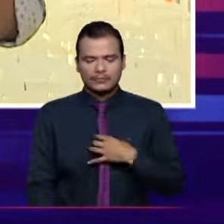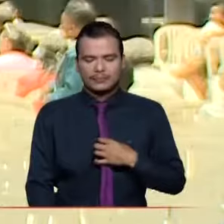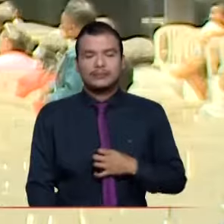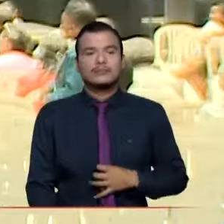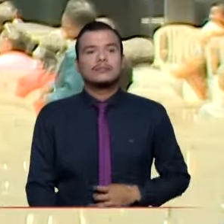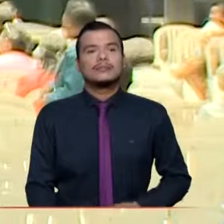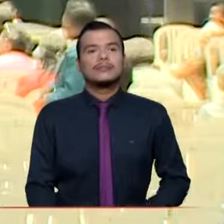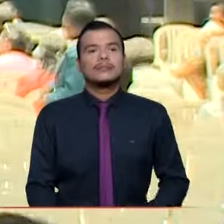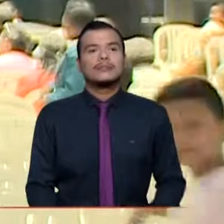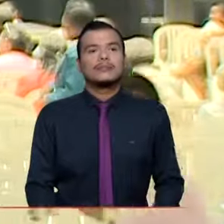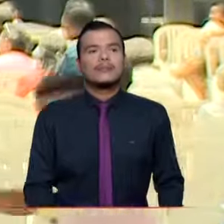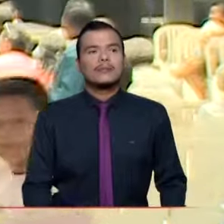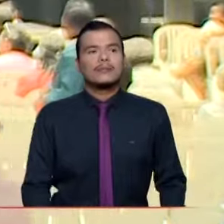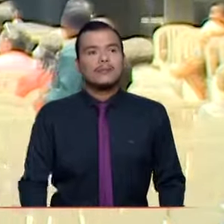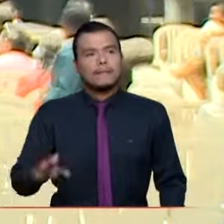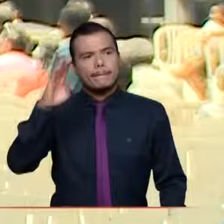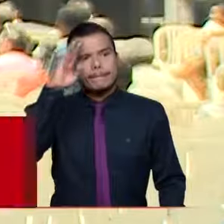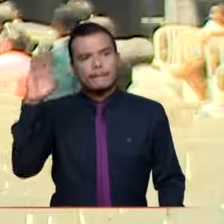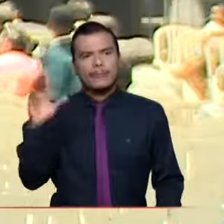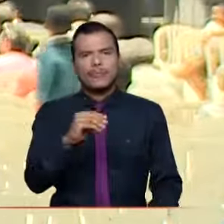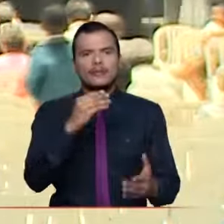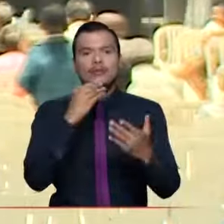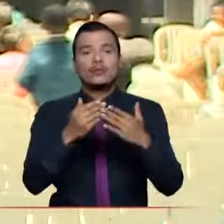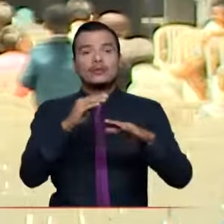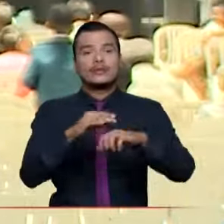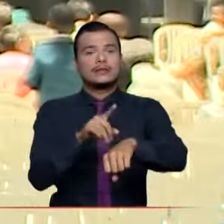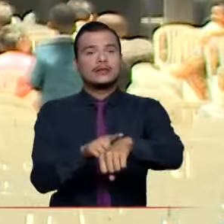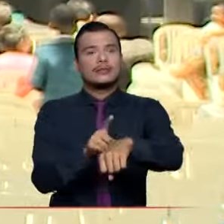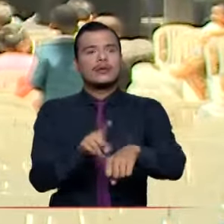Mónica, televidentes, muy buenas tardes.